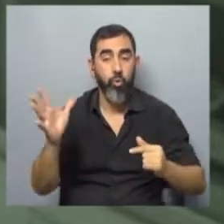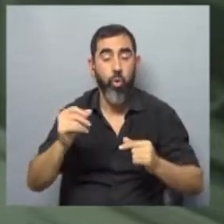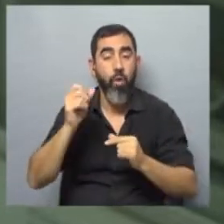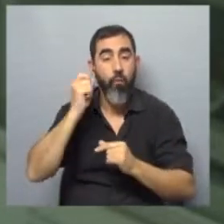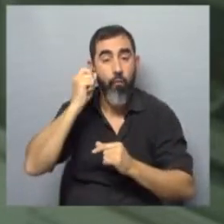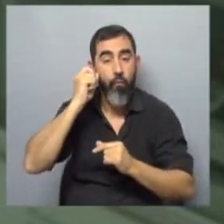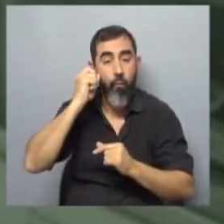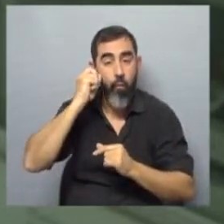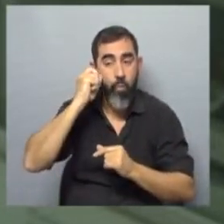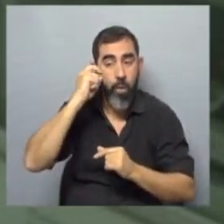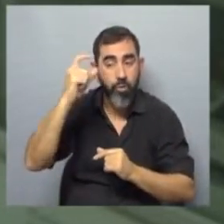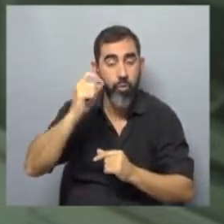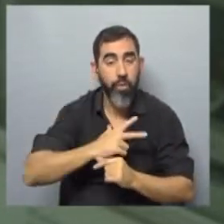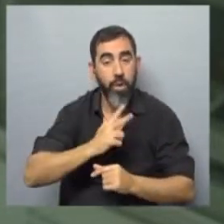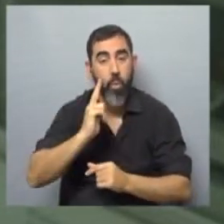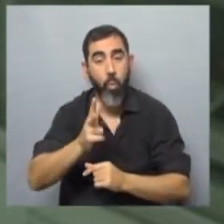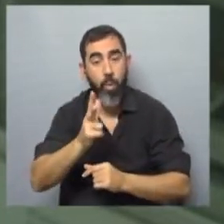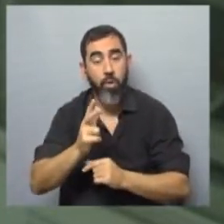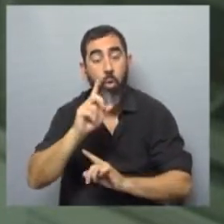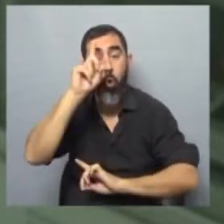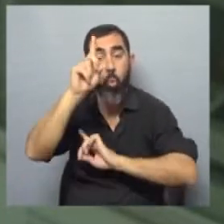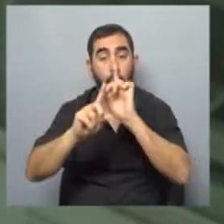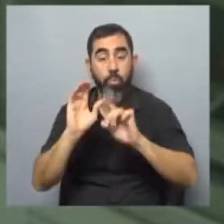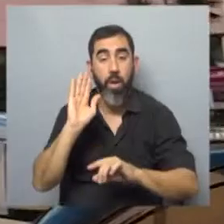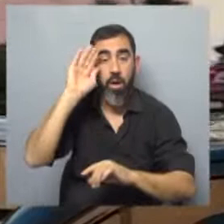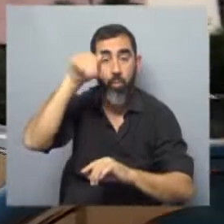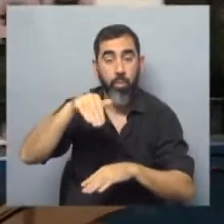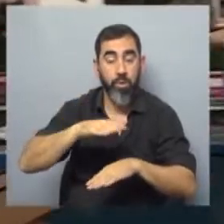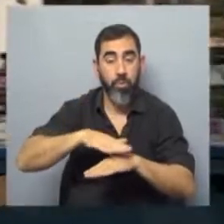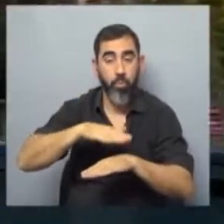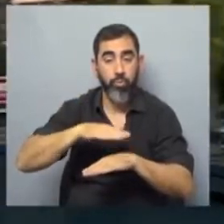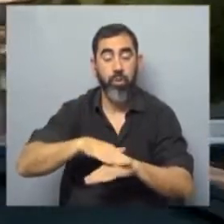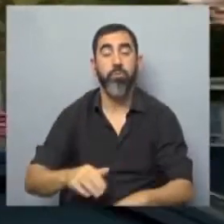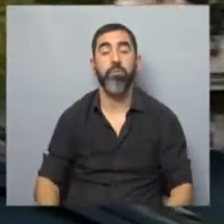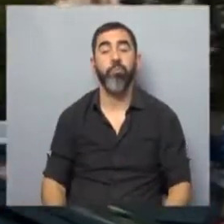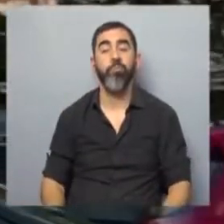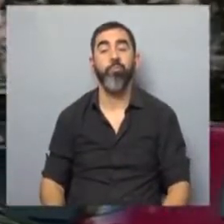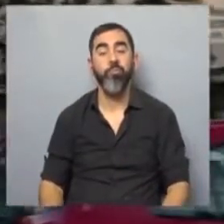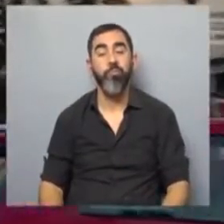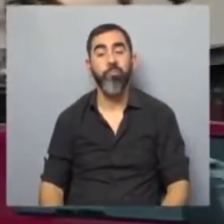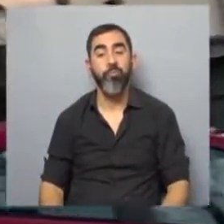de recursos humanos está dada por la Universidad de la República.